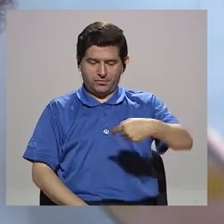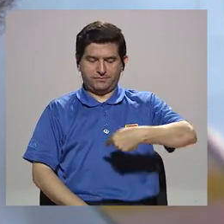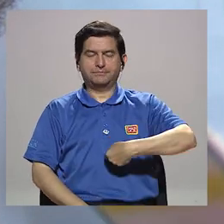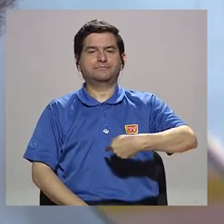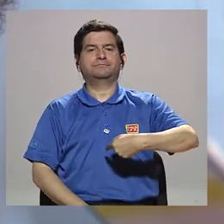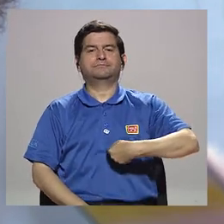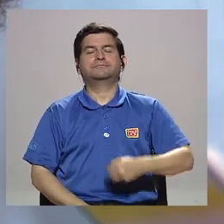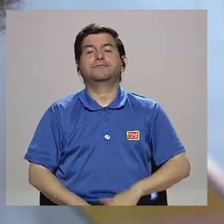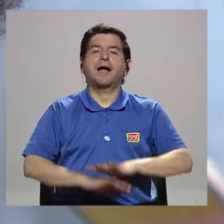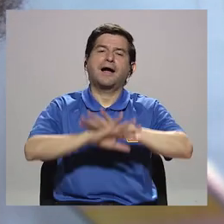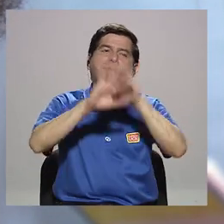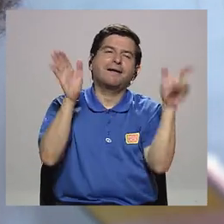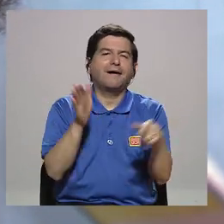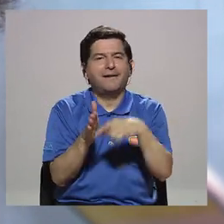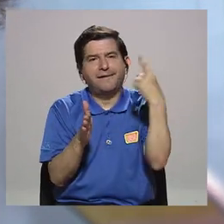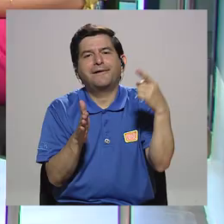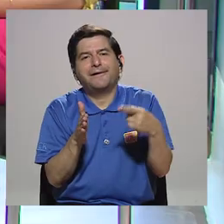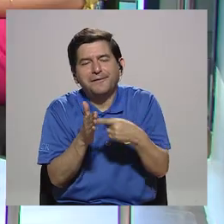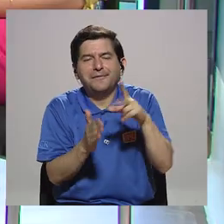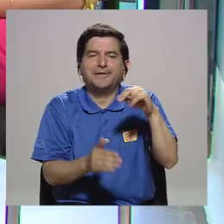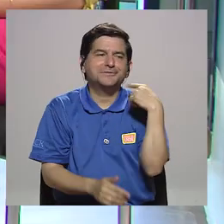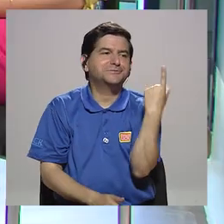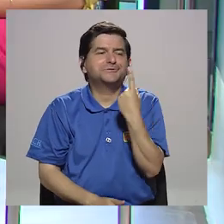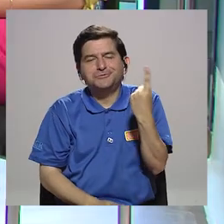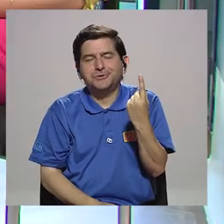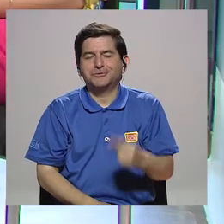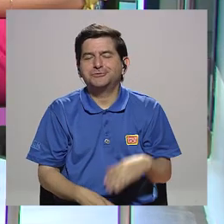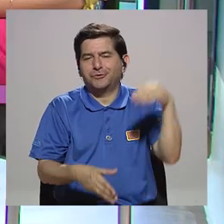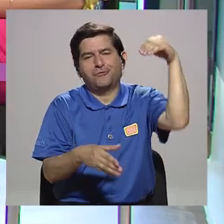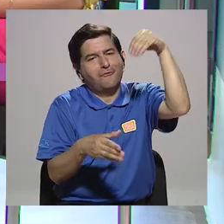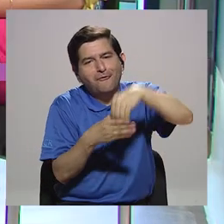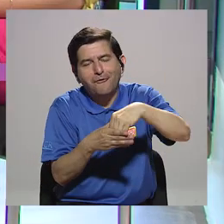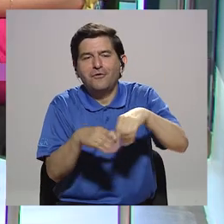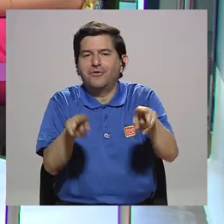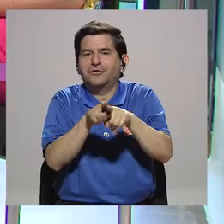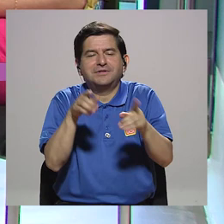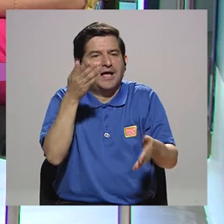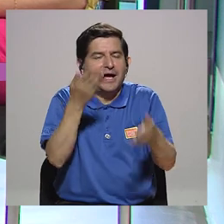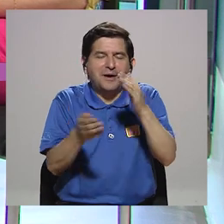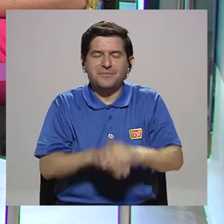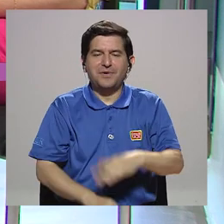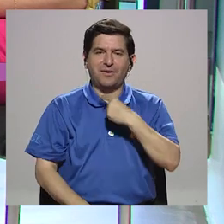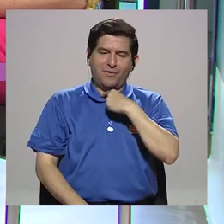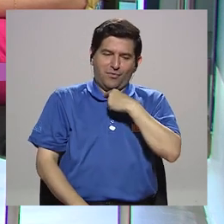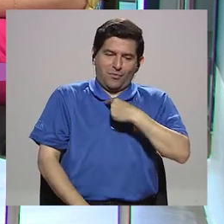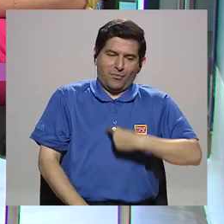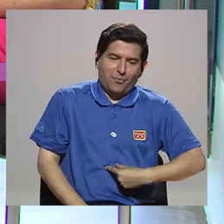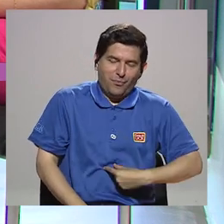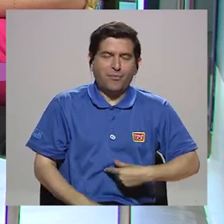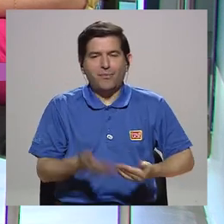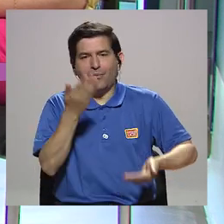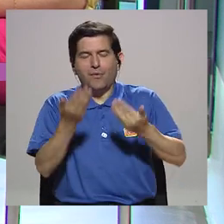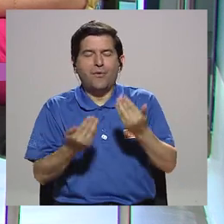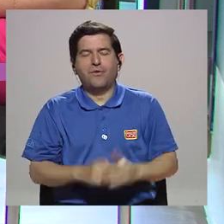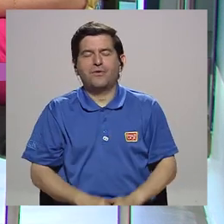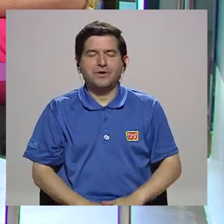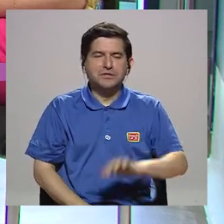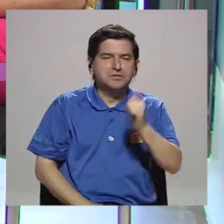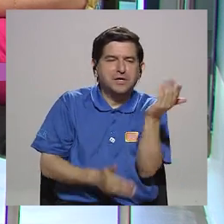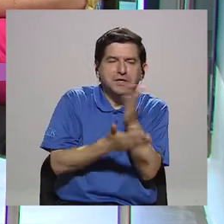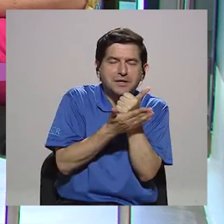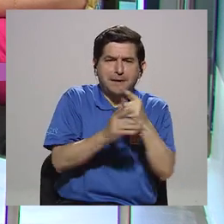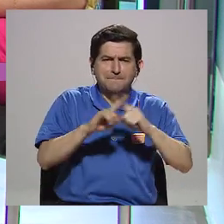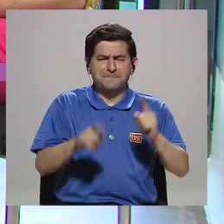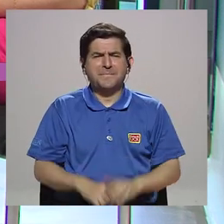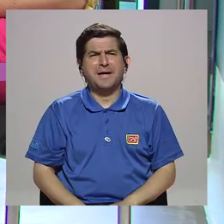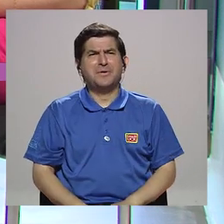estómago. Claro, muchas veces no solo el estómago está involucrado, sino puede estar involucrado el esófago y el bulbo,